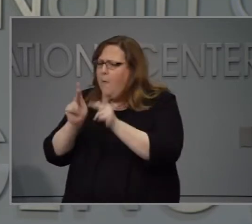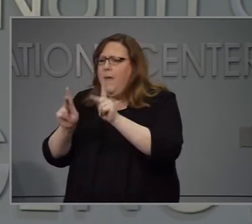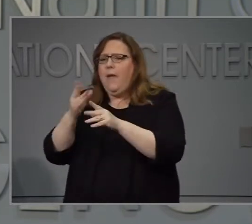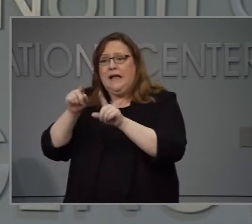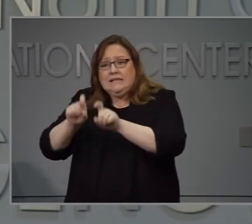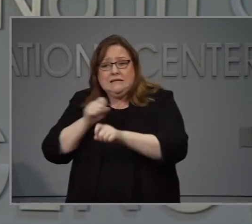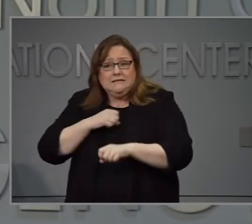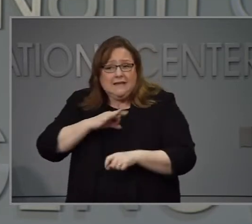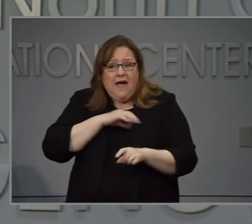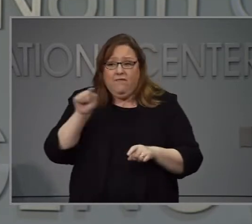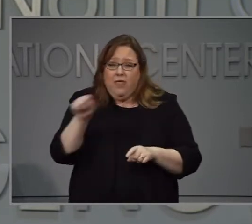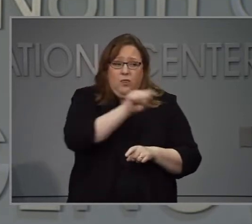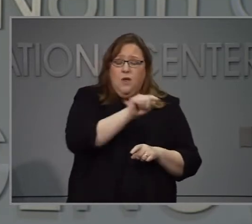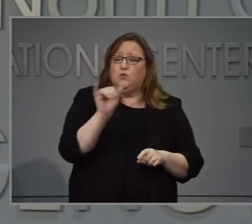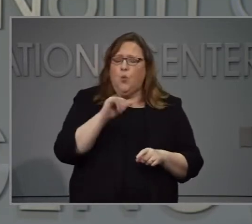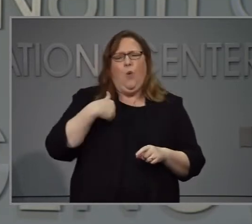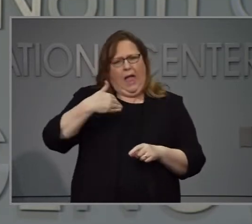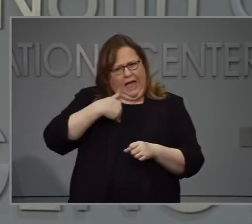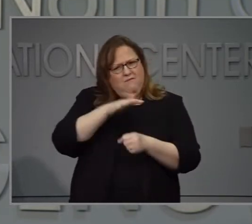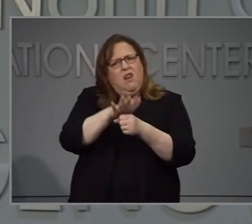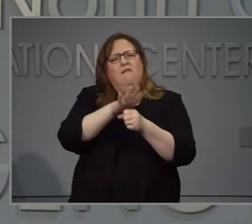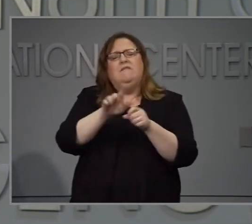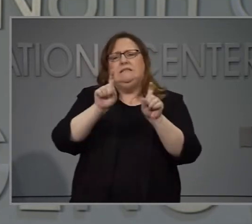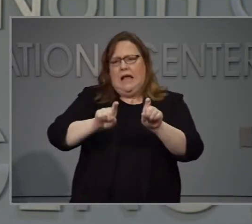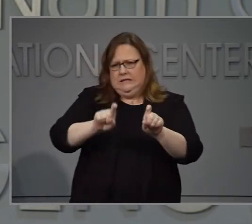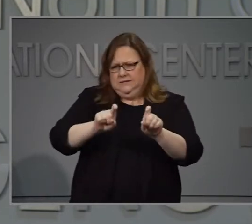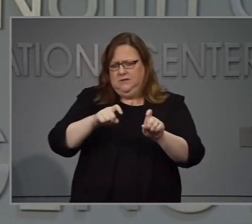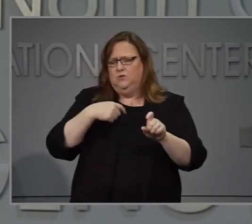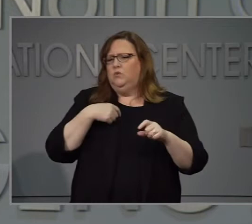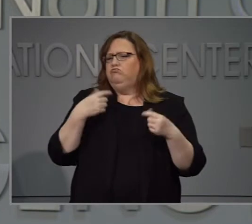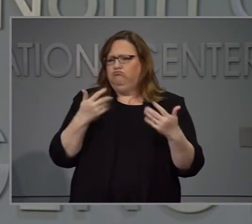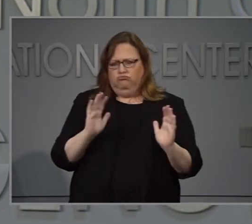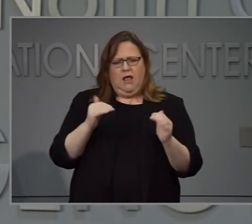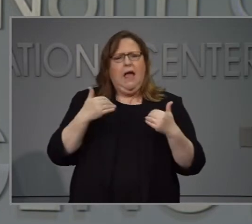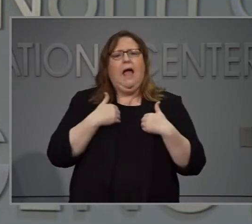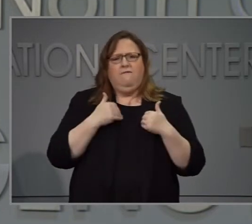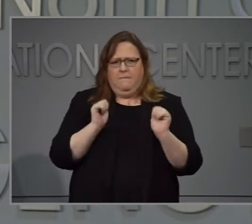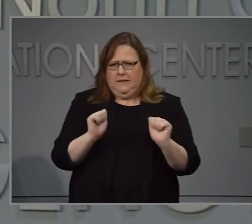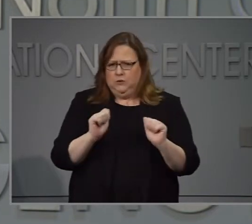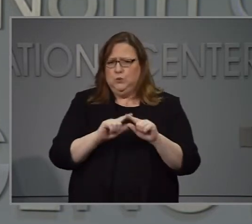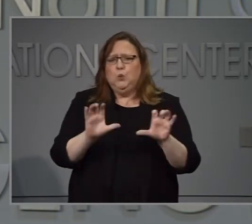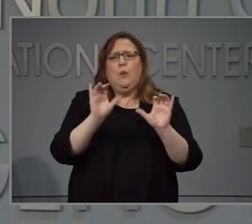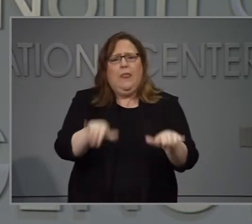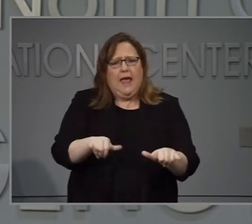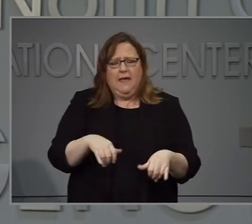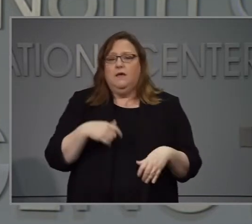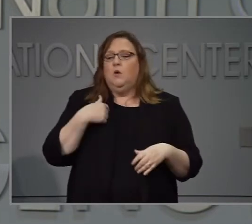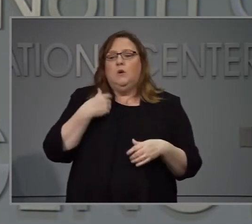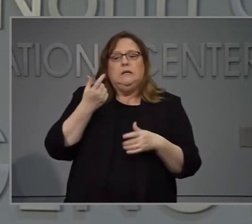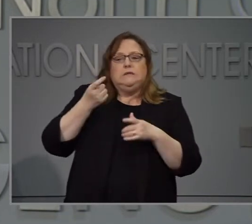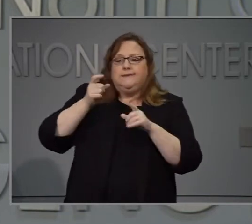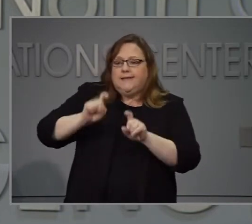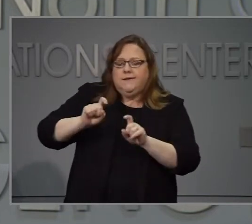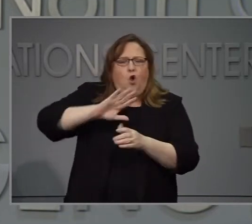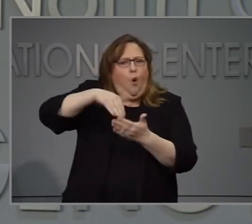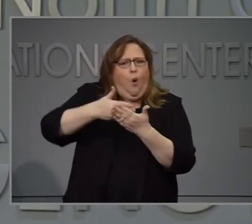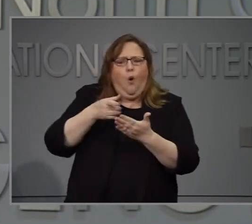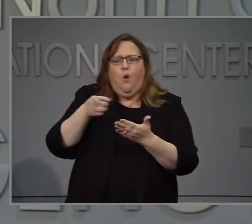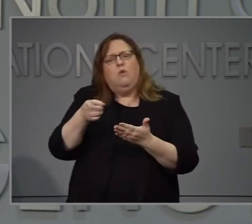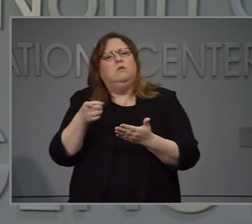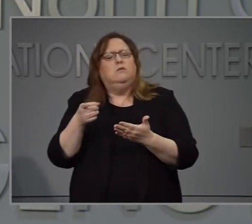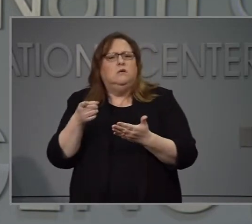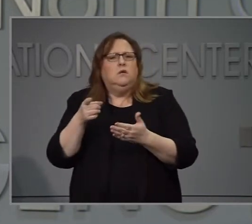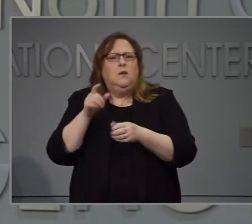todas esas personas y también al personal que trabaja trabaja ahí para poder hacer pruebas de todas las